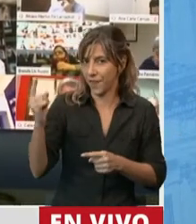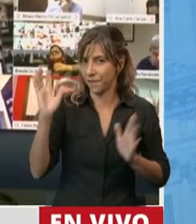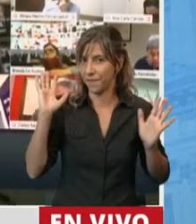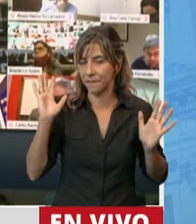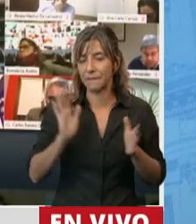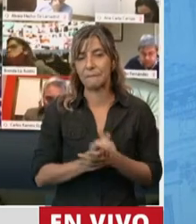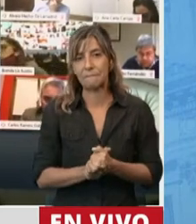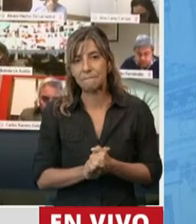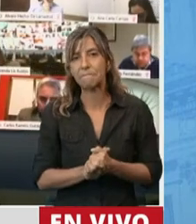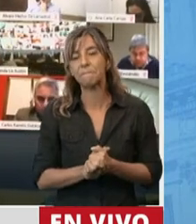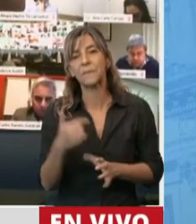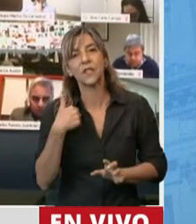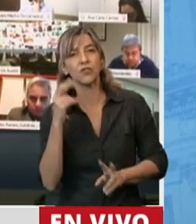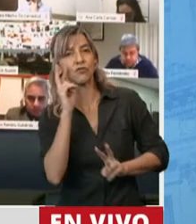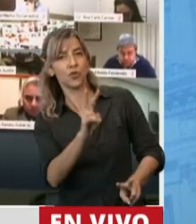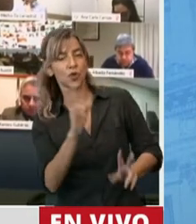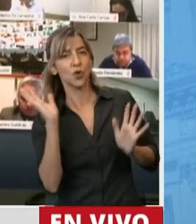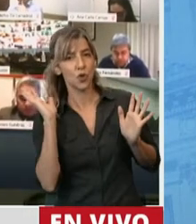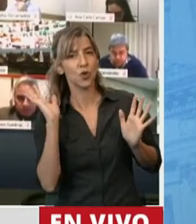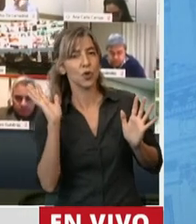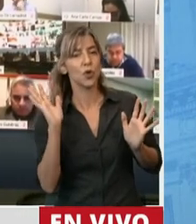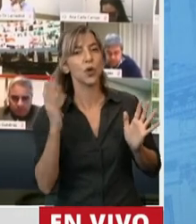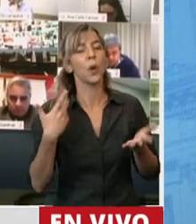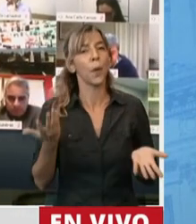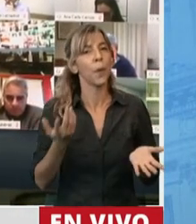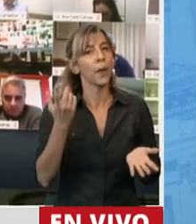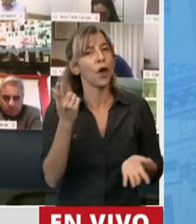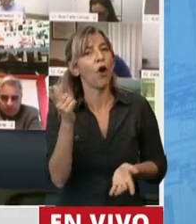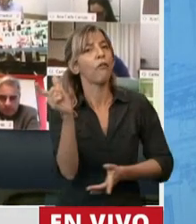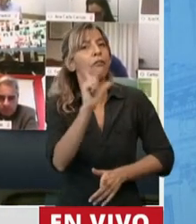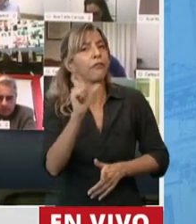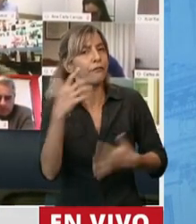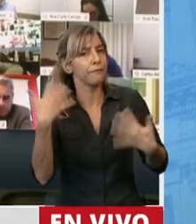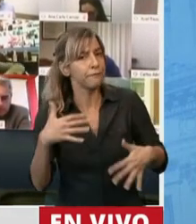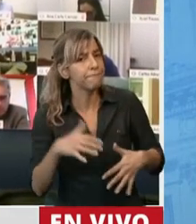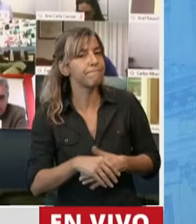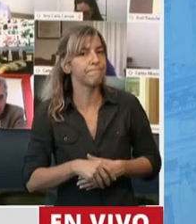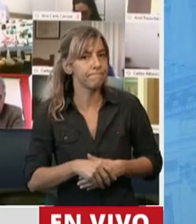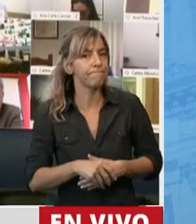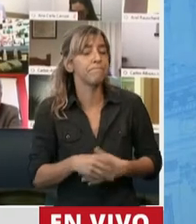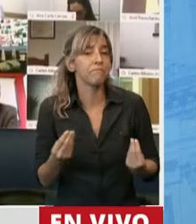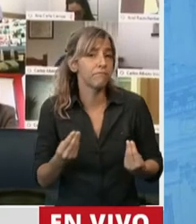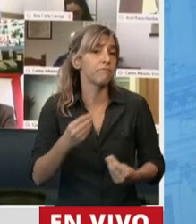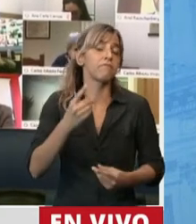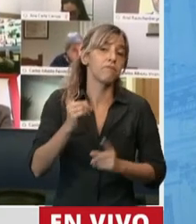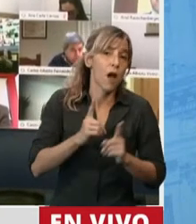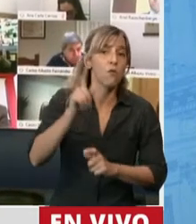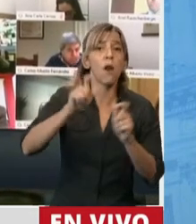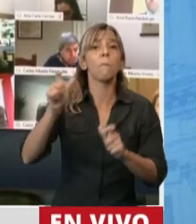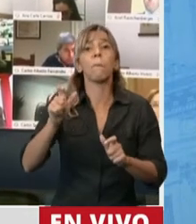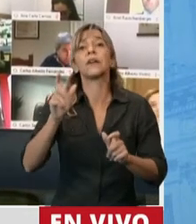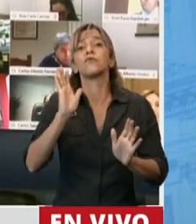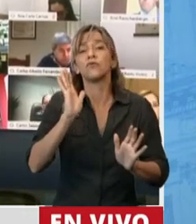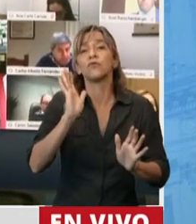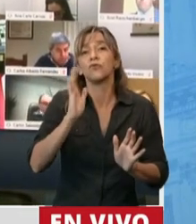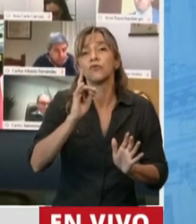Ha mostrado una diferencia en la clase política que se destaca muy fuertemente entre la diferencia de actitud entre aquellos que tienen la responsabilidad de